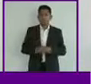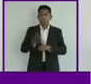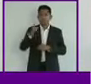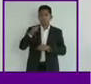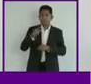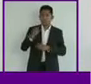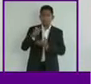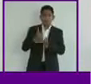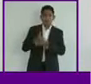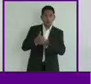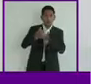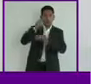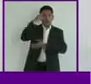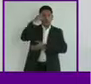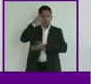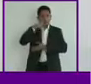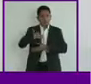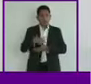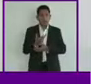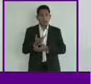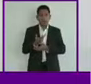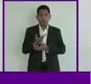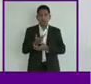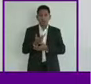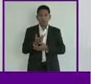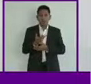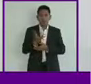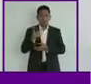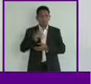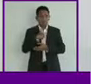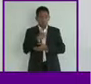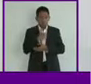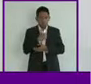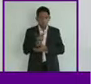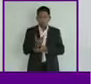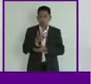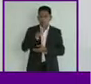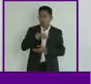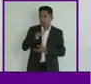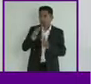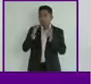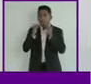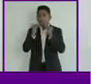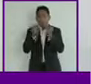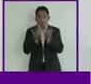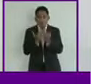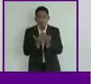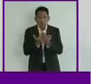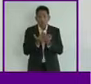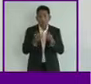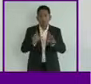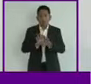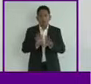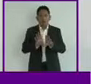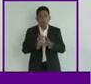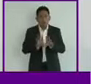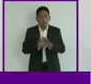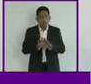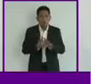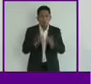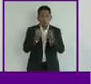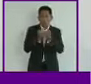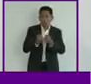el tratamiento y el proceso de adaptación a la sociedad, porque ciertamente regresamos